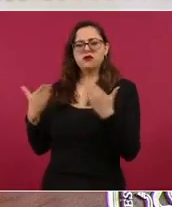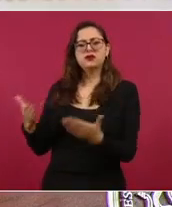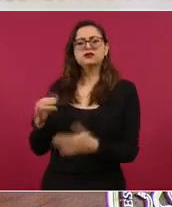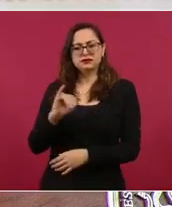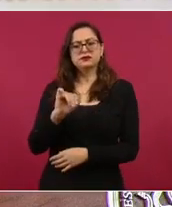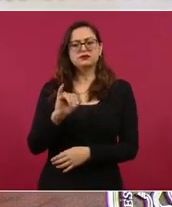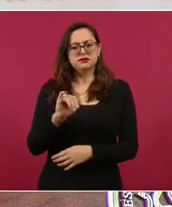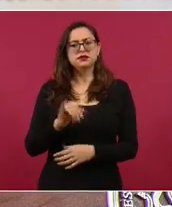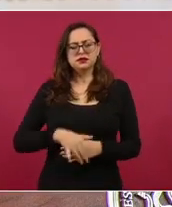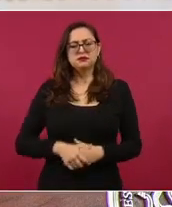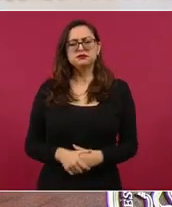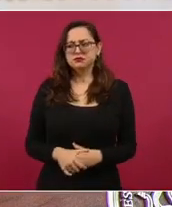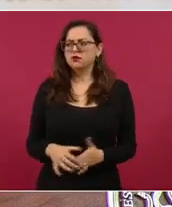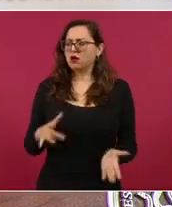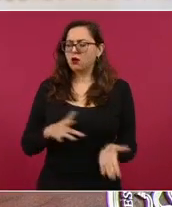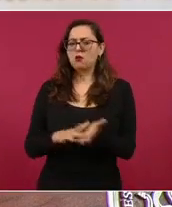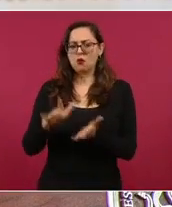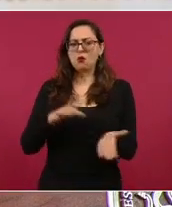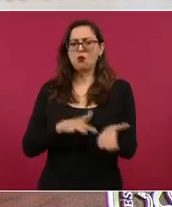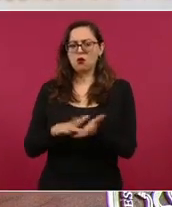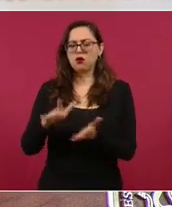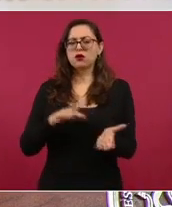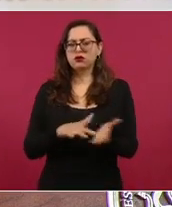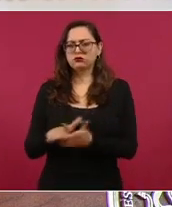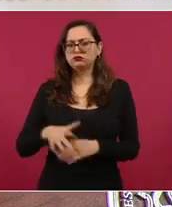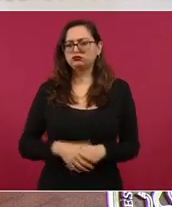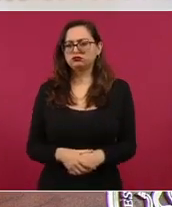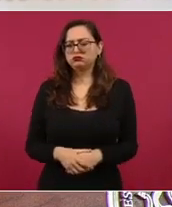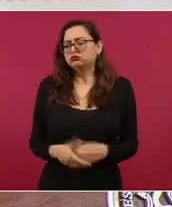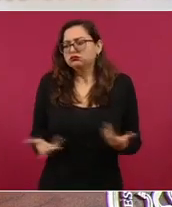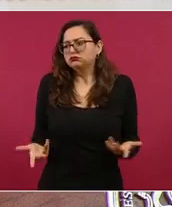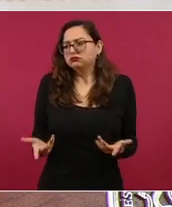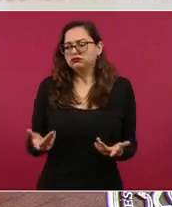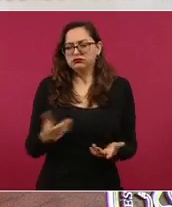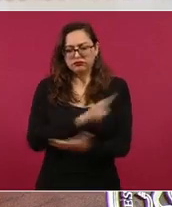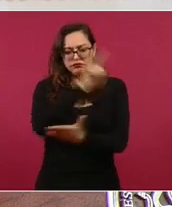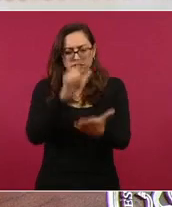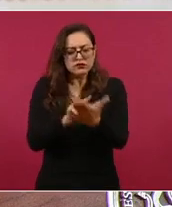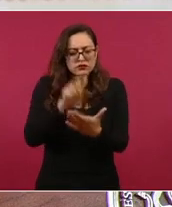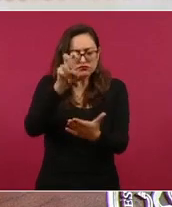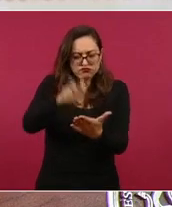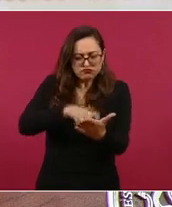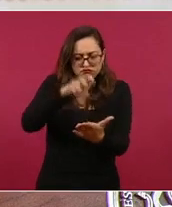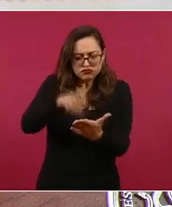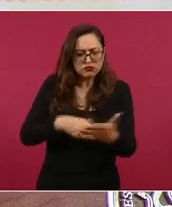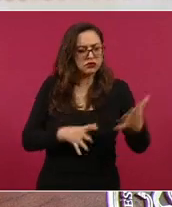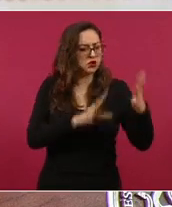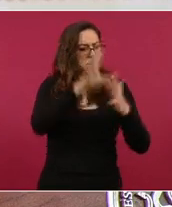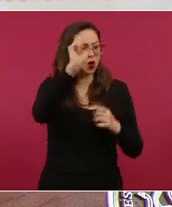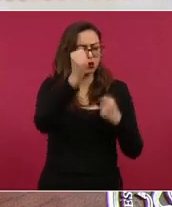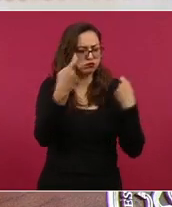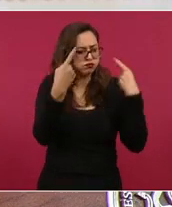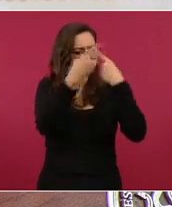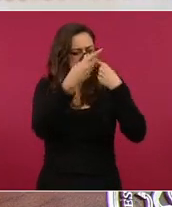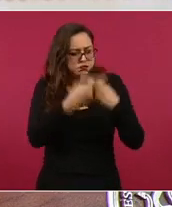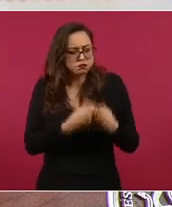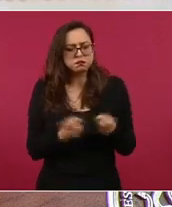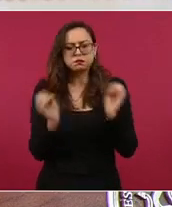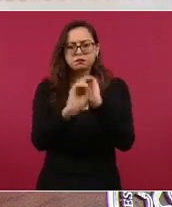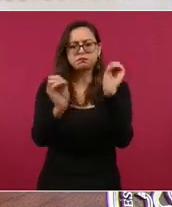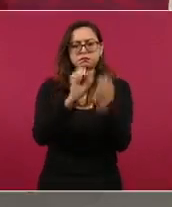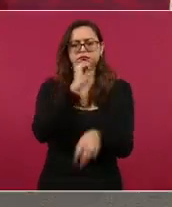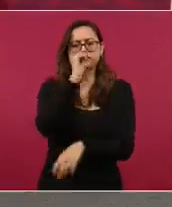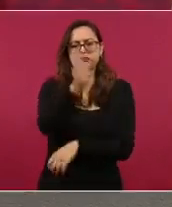en la Corte, porque se está cuidando de que no se viole la